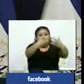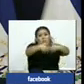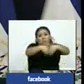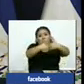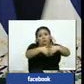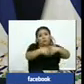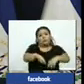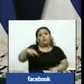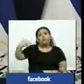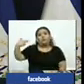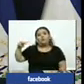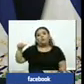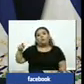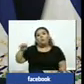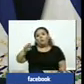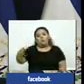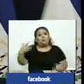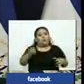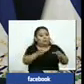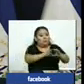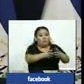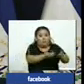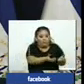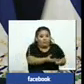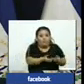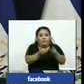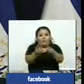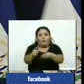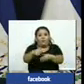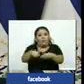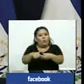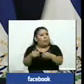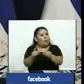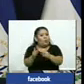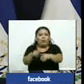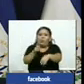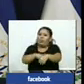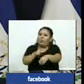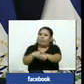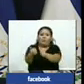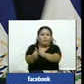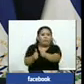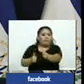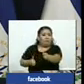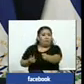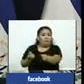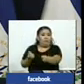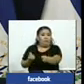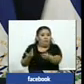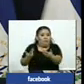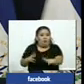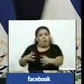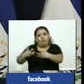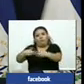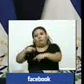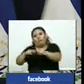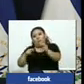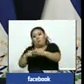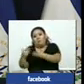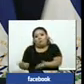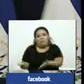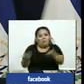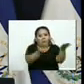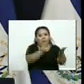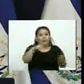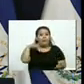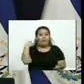enviado a la CICIG. Incluso hay una trazabilidad de un dinero que la empresa constructora pasó a su filial en Colombia,